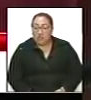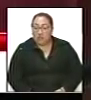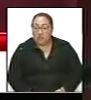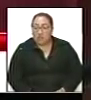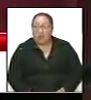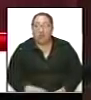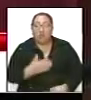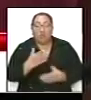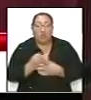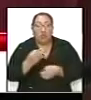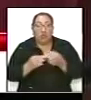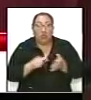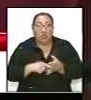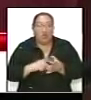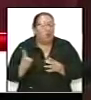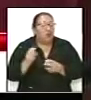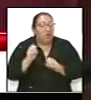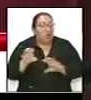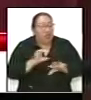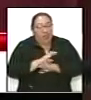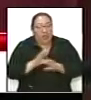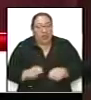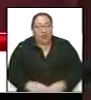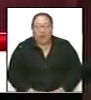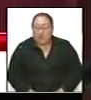La sentencia no lo aclara.